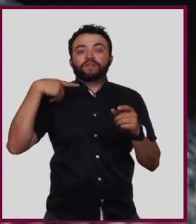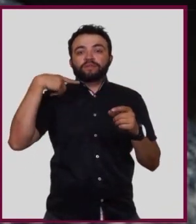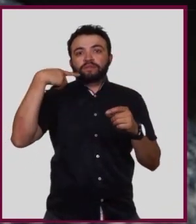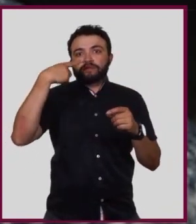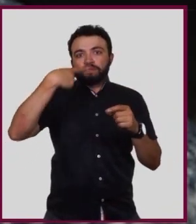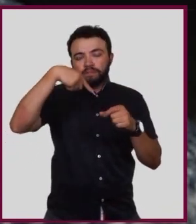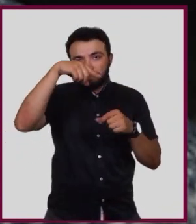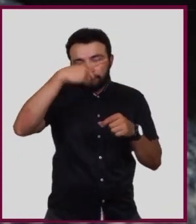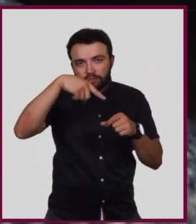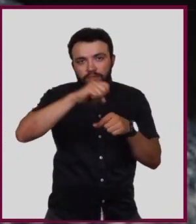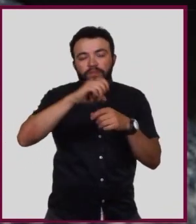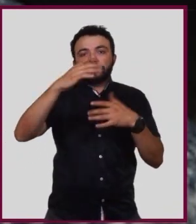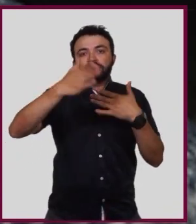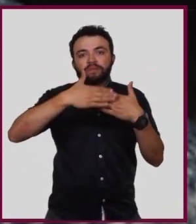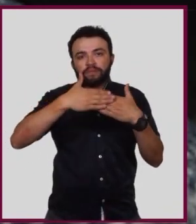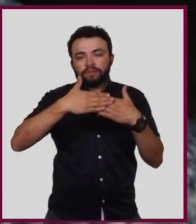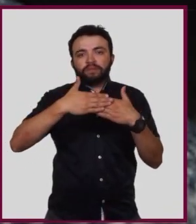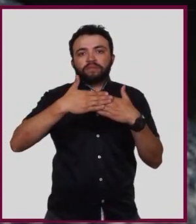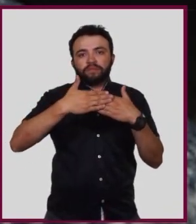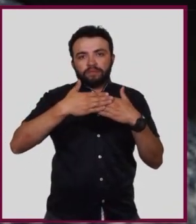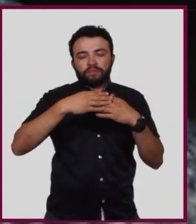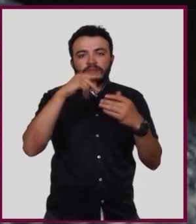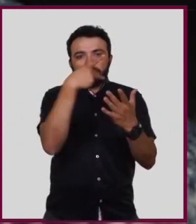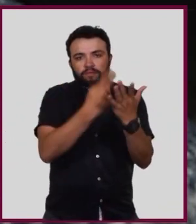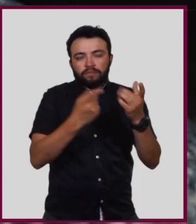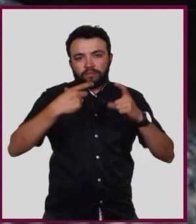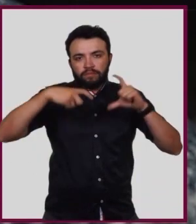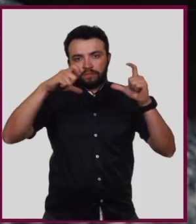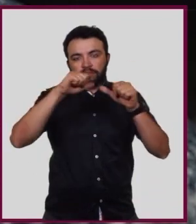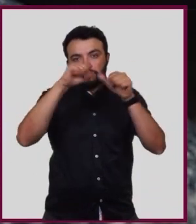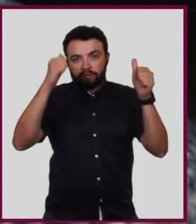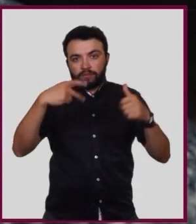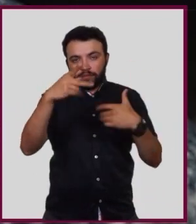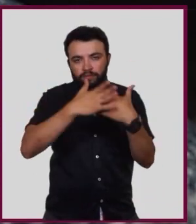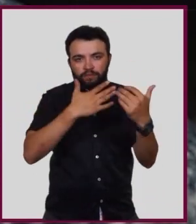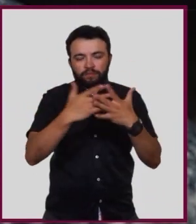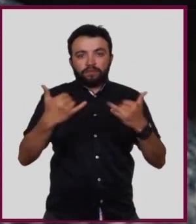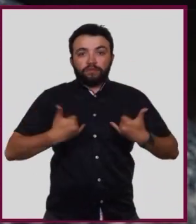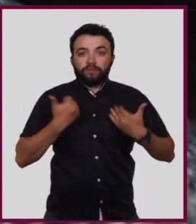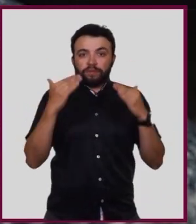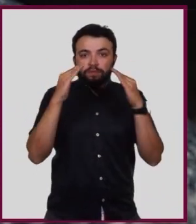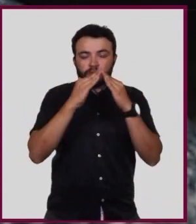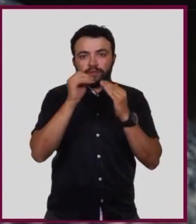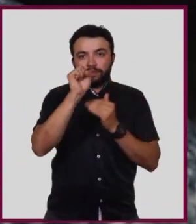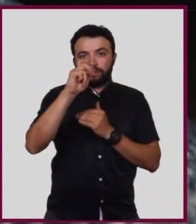de artes, El Arte en Tus Manos. Visítenos en nuestra página web,